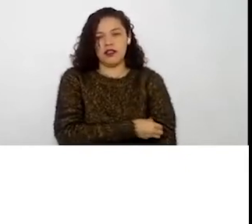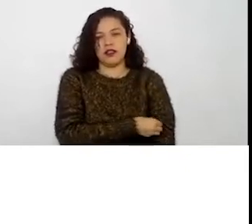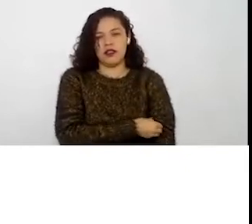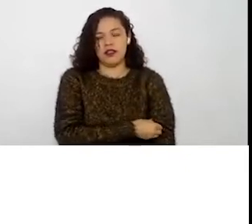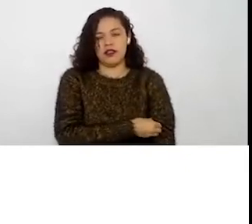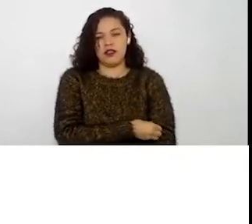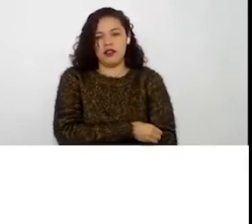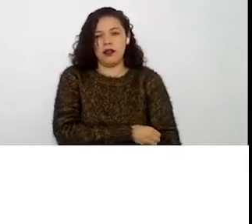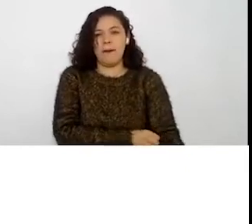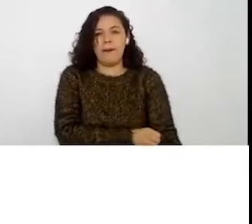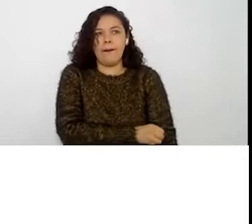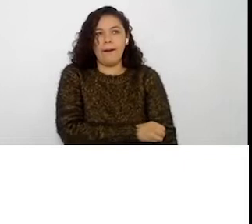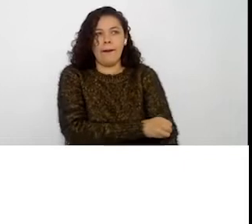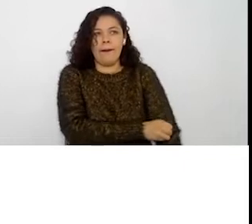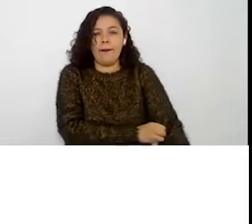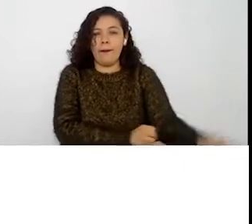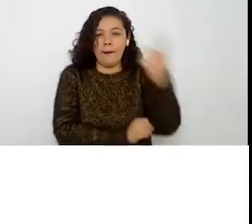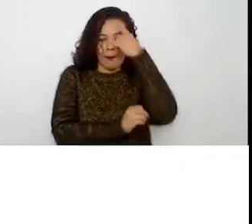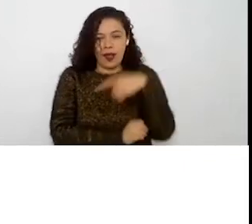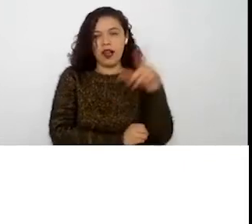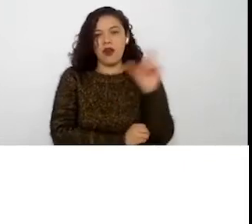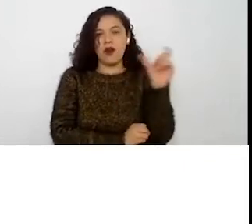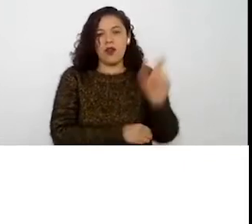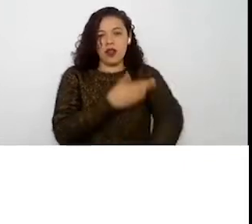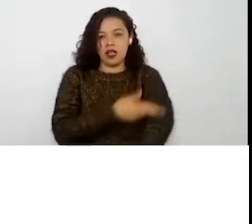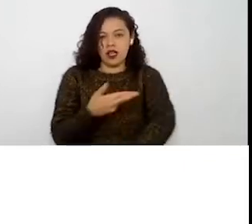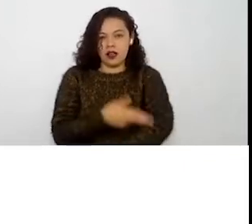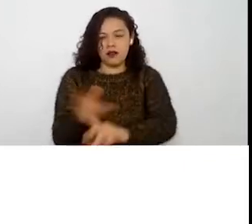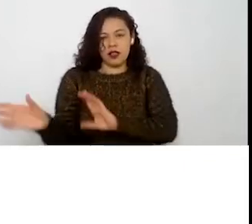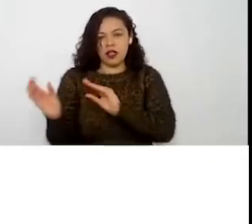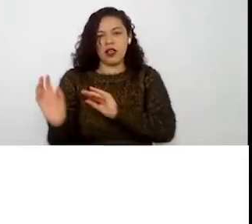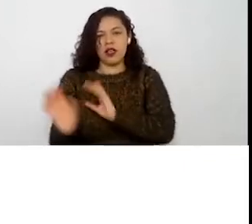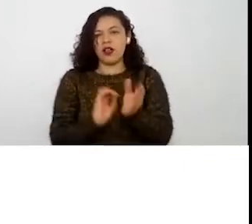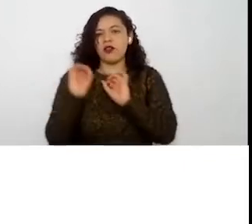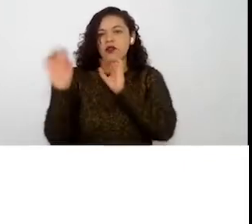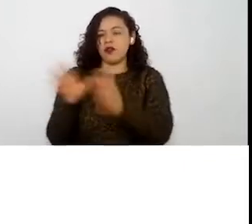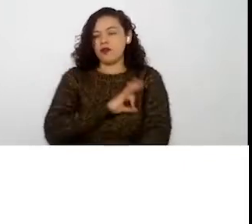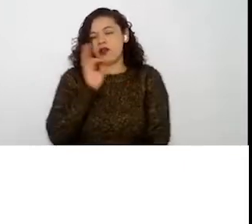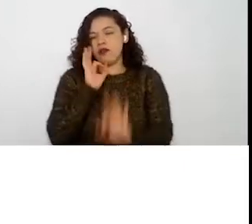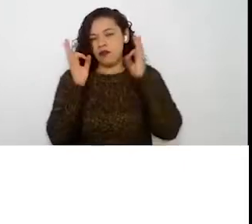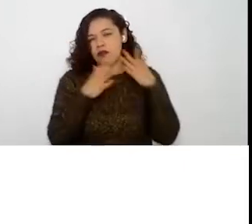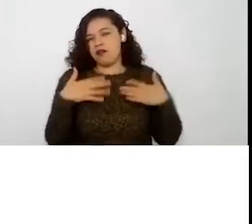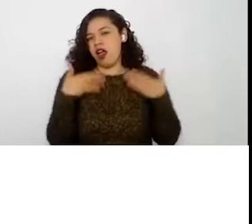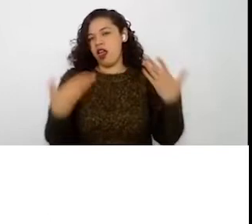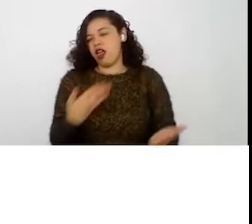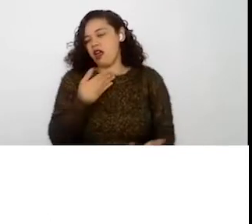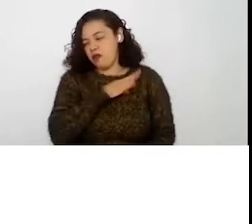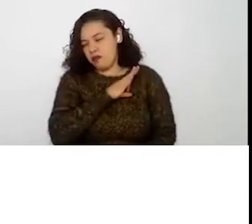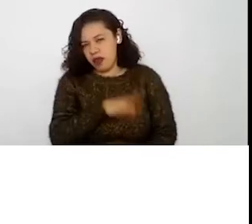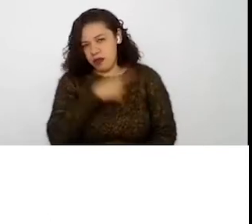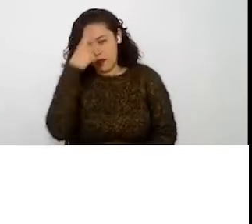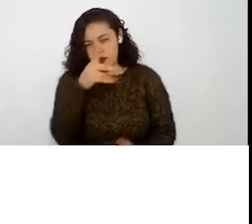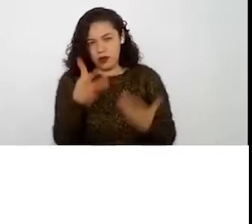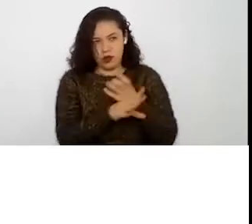al sistema a tramita usted pueda hacerlo de manera ya muy confiada pues tanto en lo que está haciendo